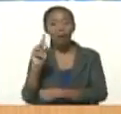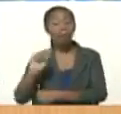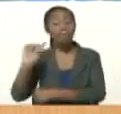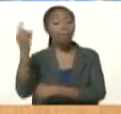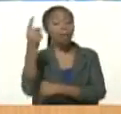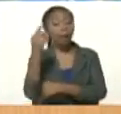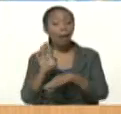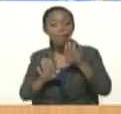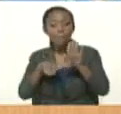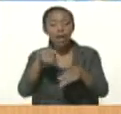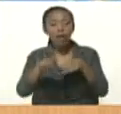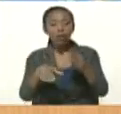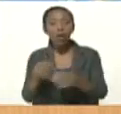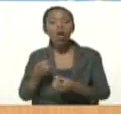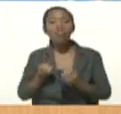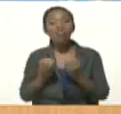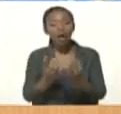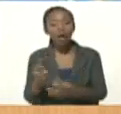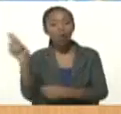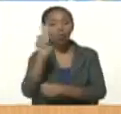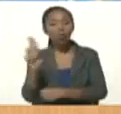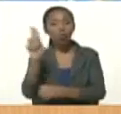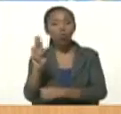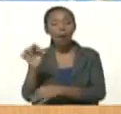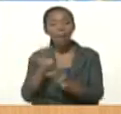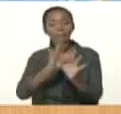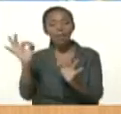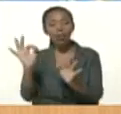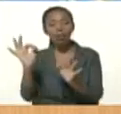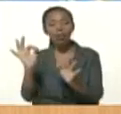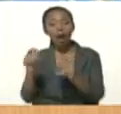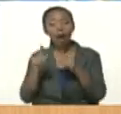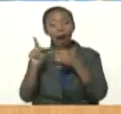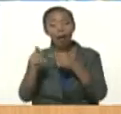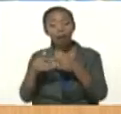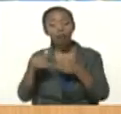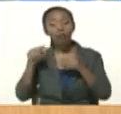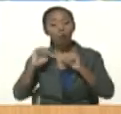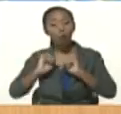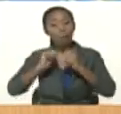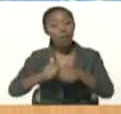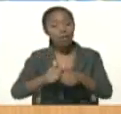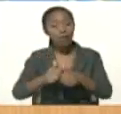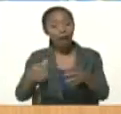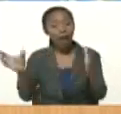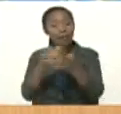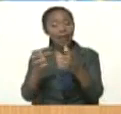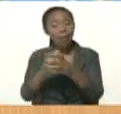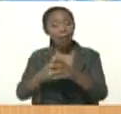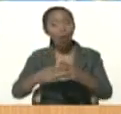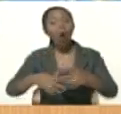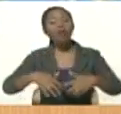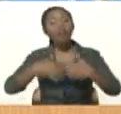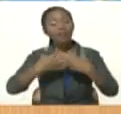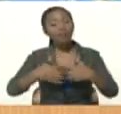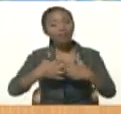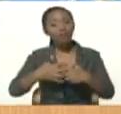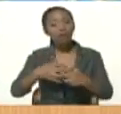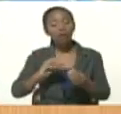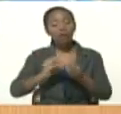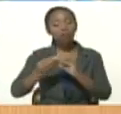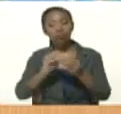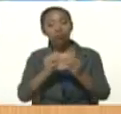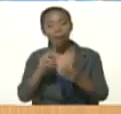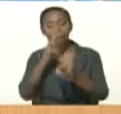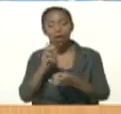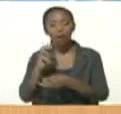para darle usabilidad al Petro. A partir de allí, a través del equipo de la fábrica de software del Banco de Venezuela y el